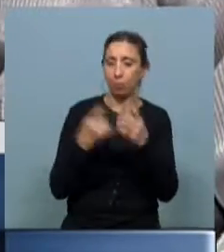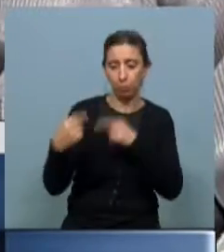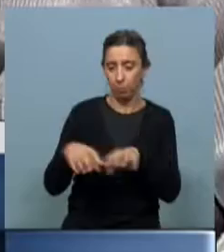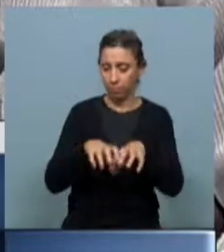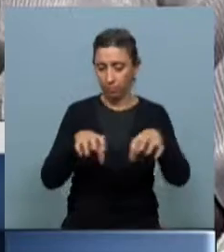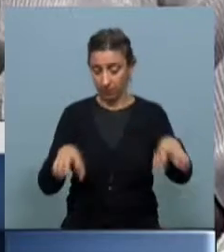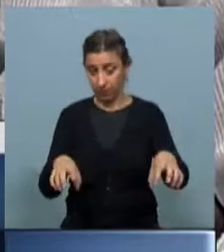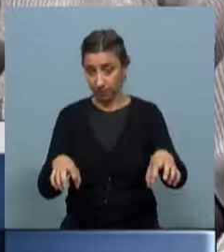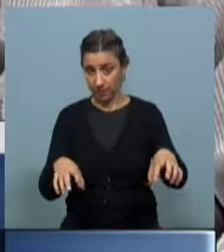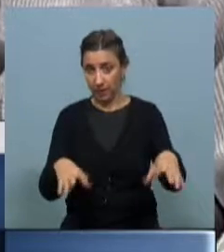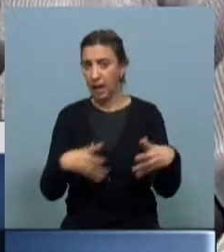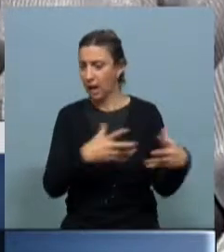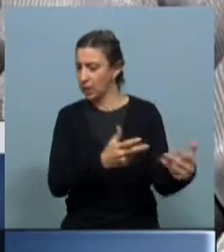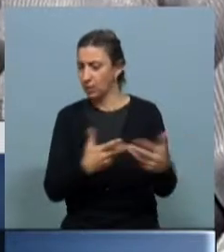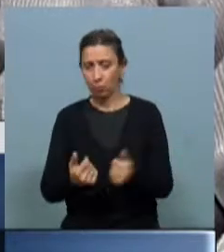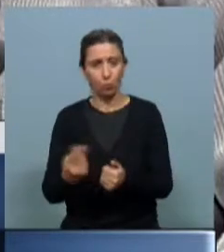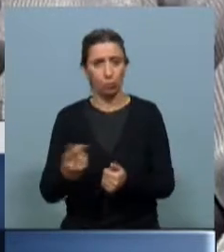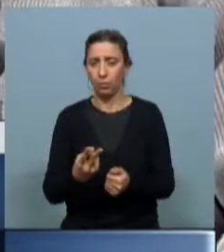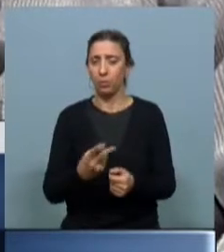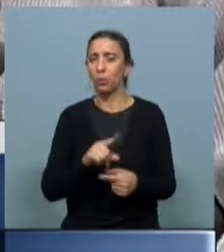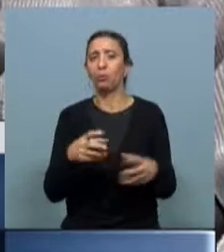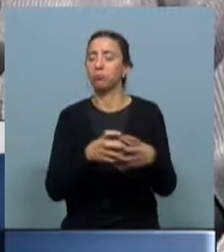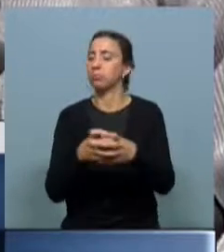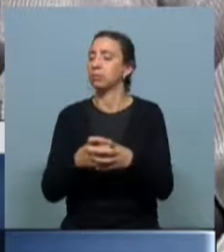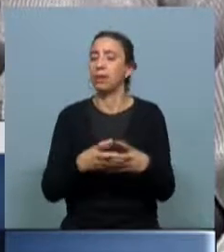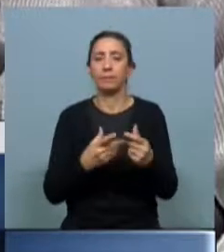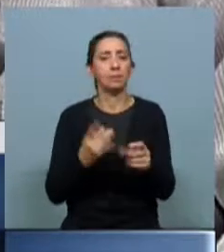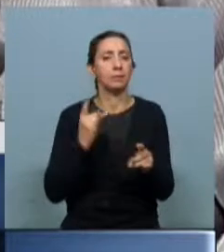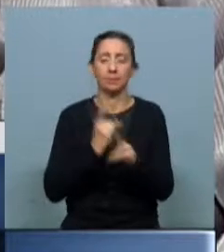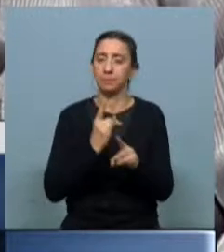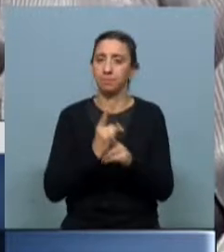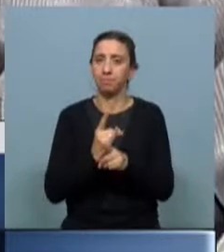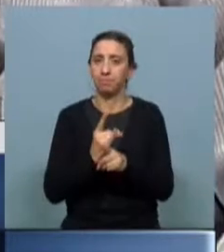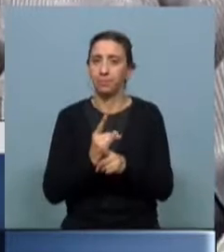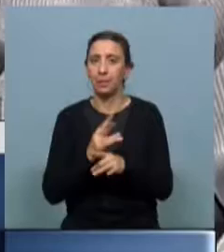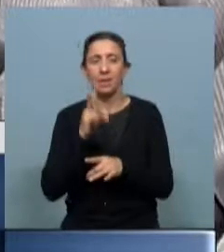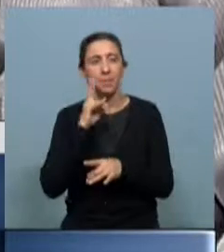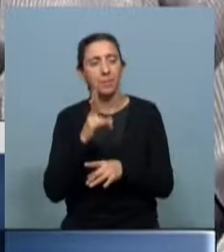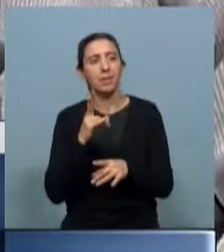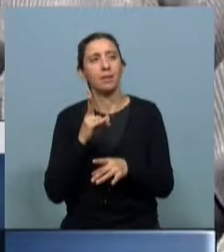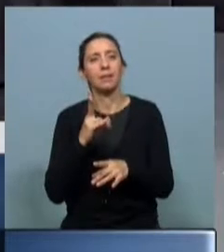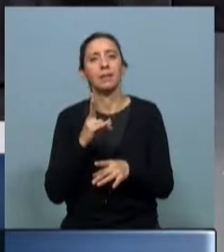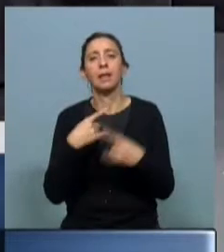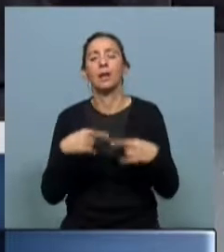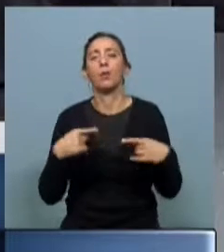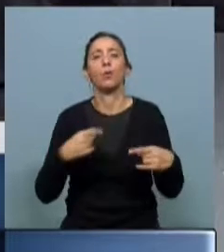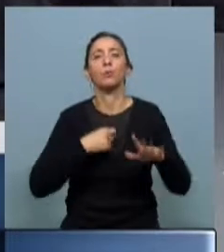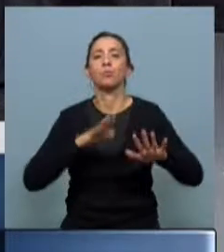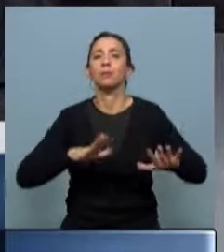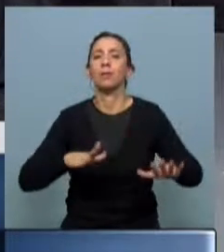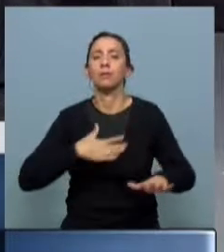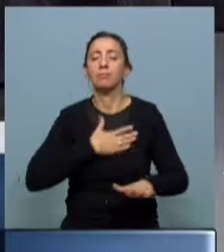diferentes, los chicos siempre se ayudaban entre ellos, se ayudan con otros equipos y demás. Y eso, ver ese tipo de cosas en los chicos, la verdad